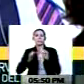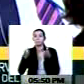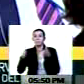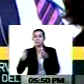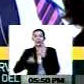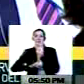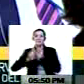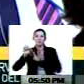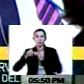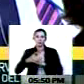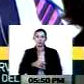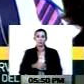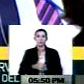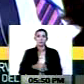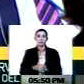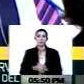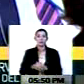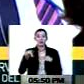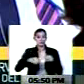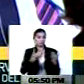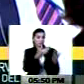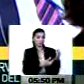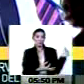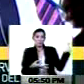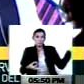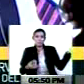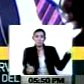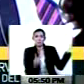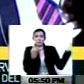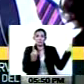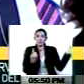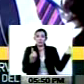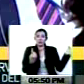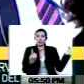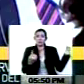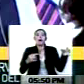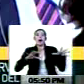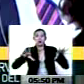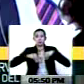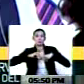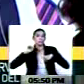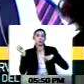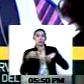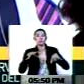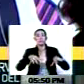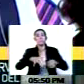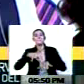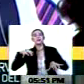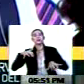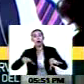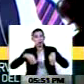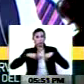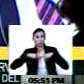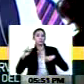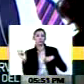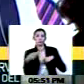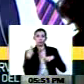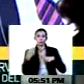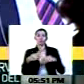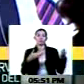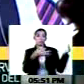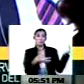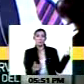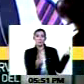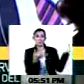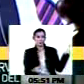esta la primera resolución adoptada por consenso en el marco de la segunda comisión, lo que